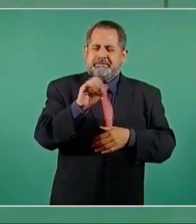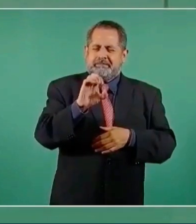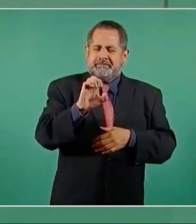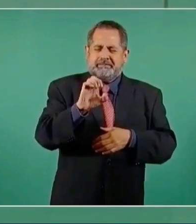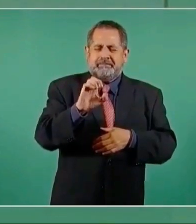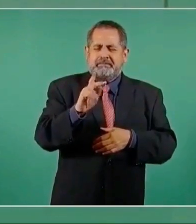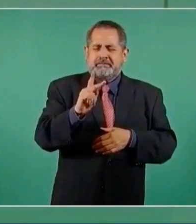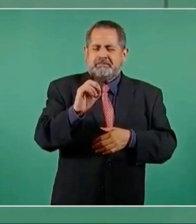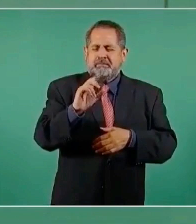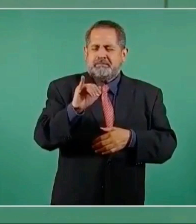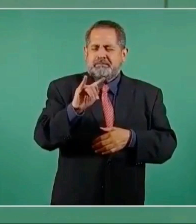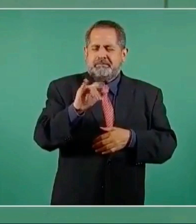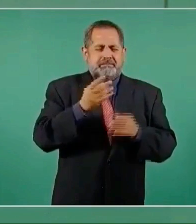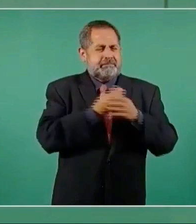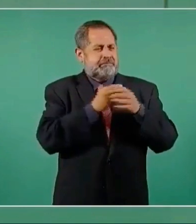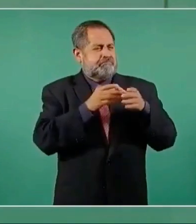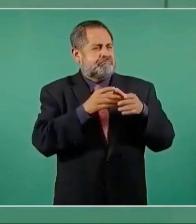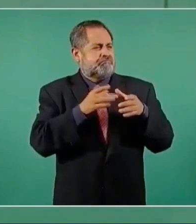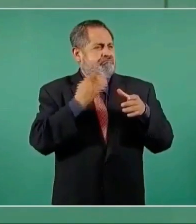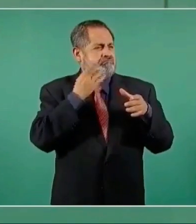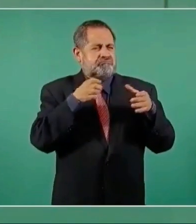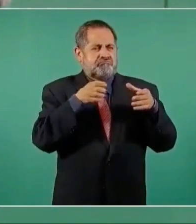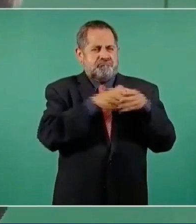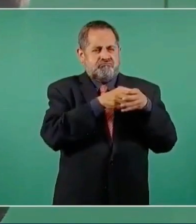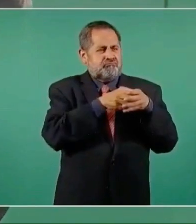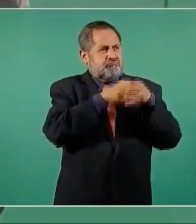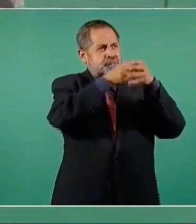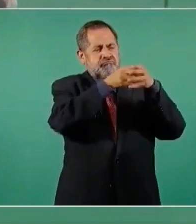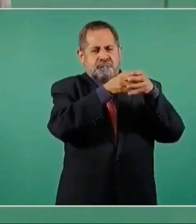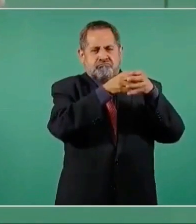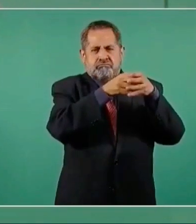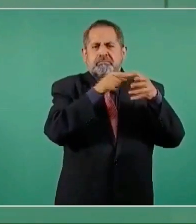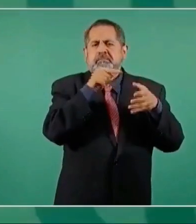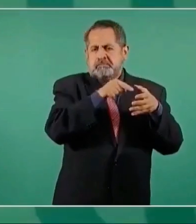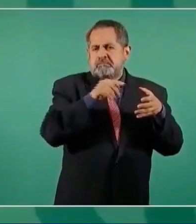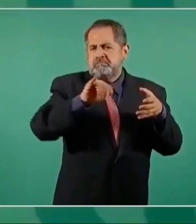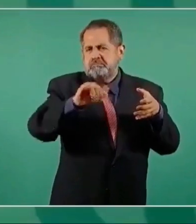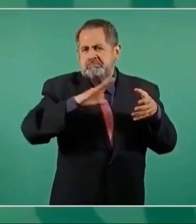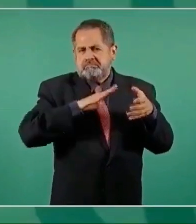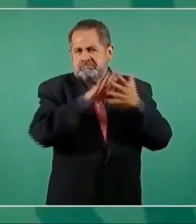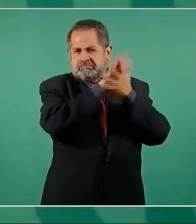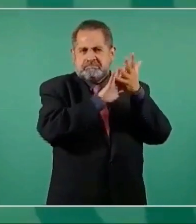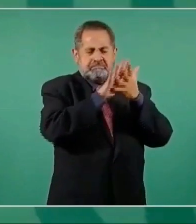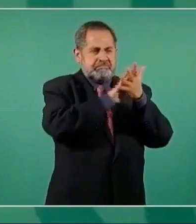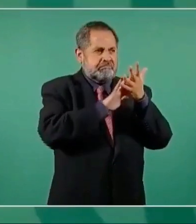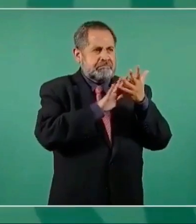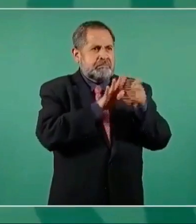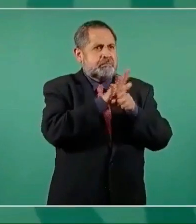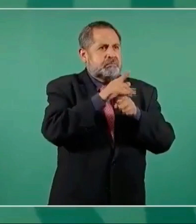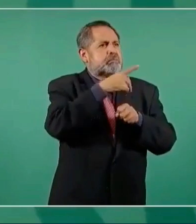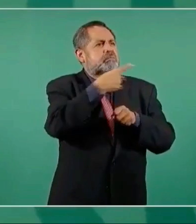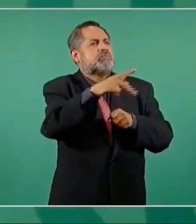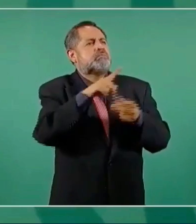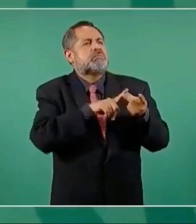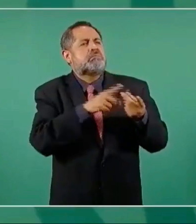a las élites. Ahí sí te acertaría de que hay polarización.